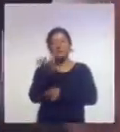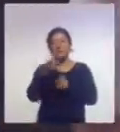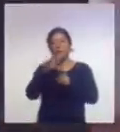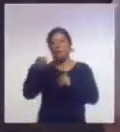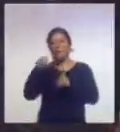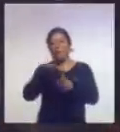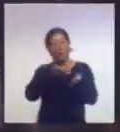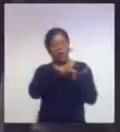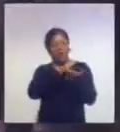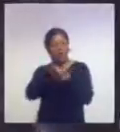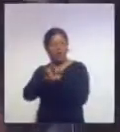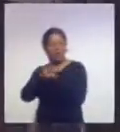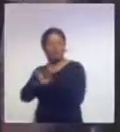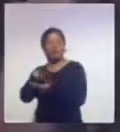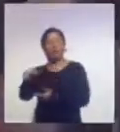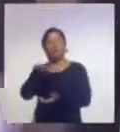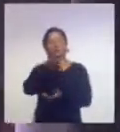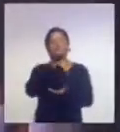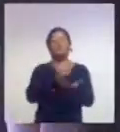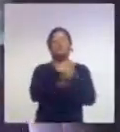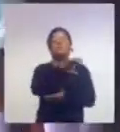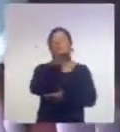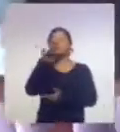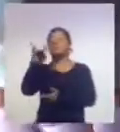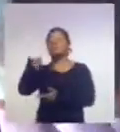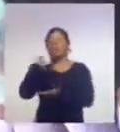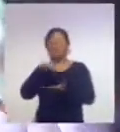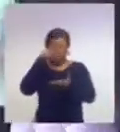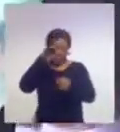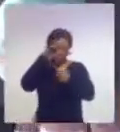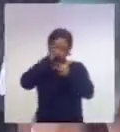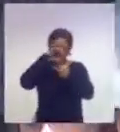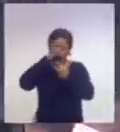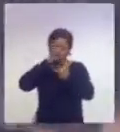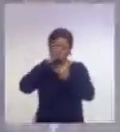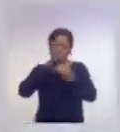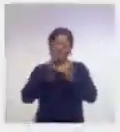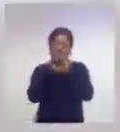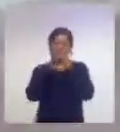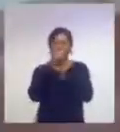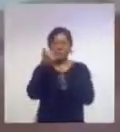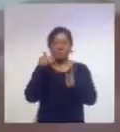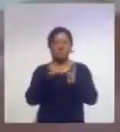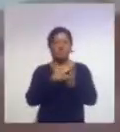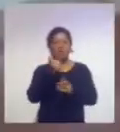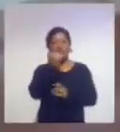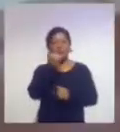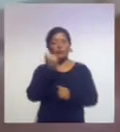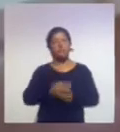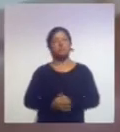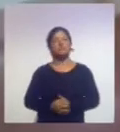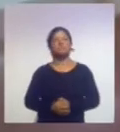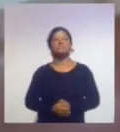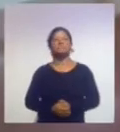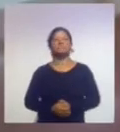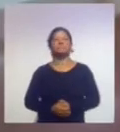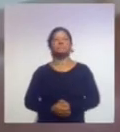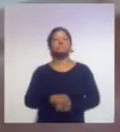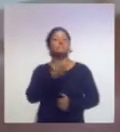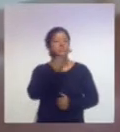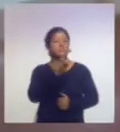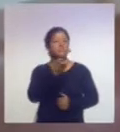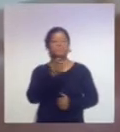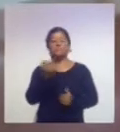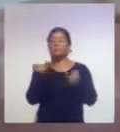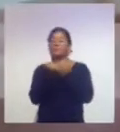en la celebración de 20 elecciones escolares donde participaron más de 6,000 alumnos. Y esto tiene que ver justo con